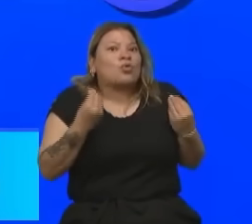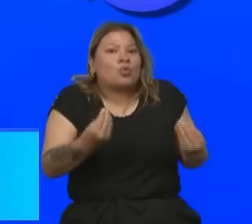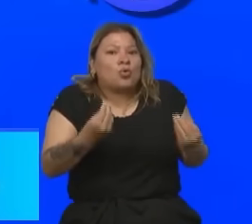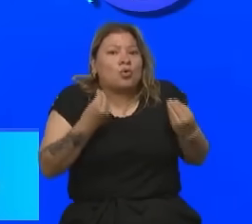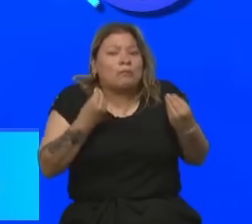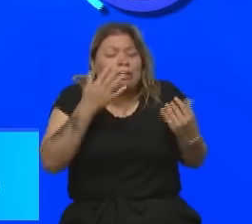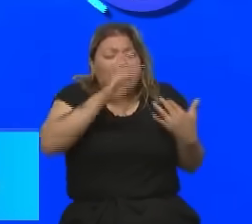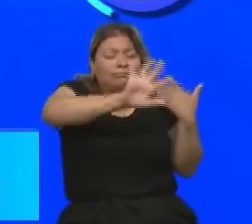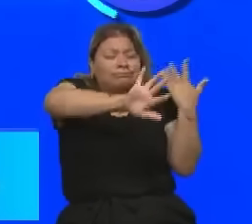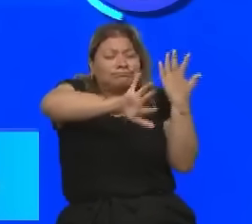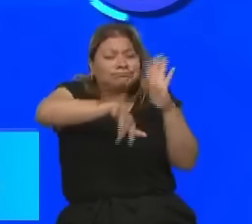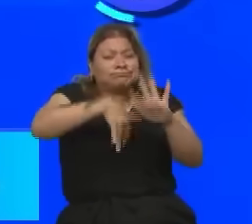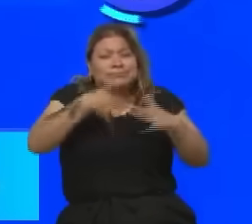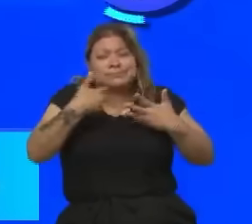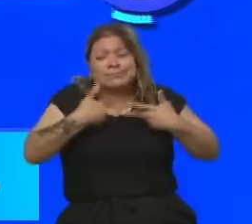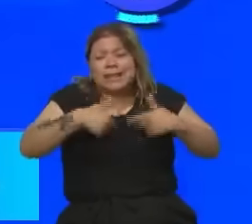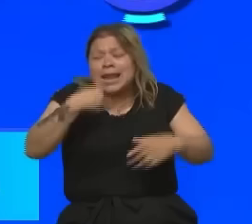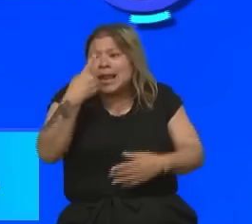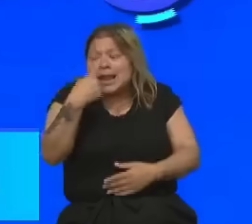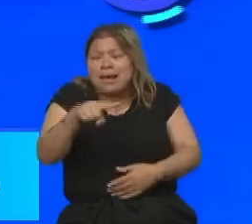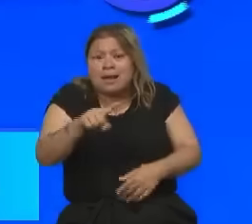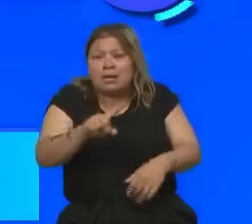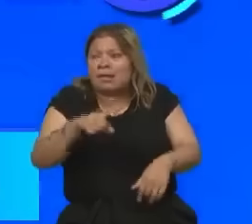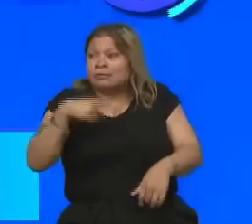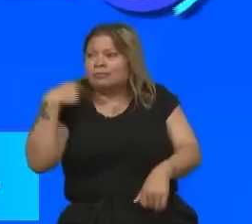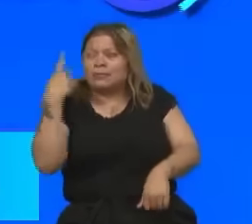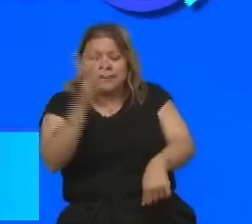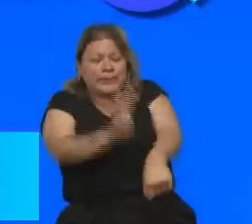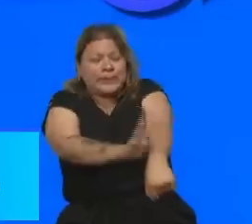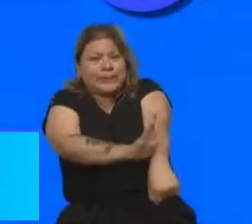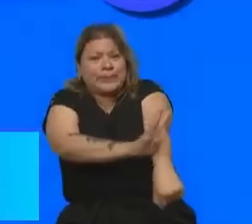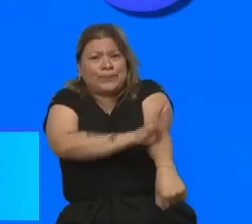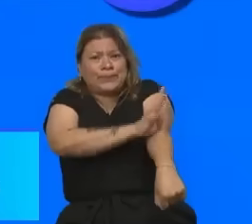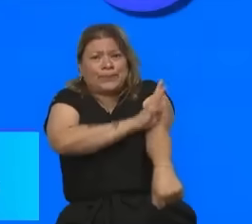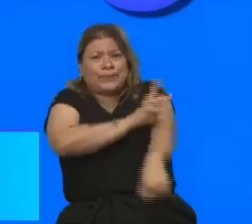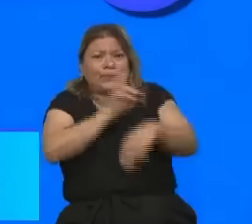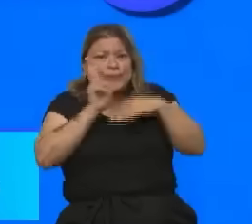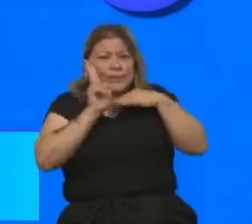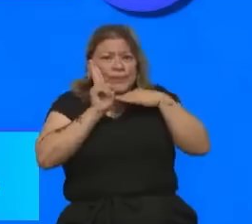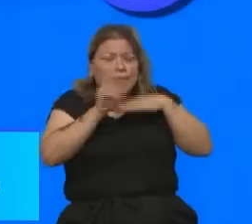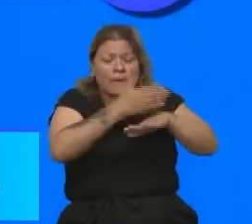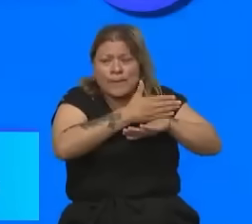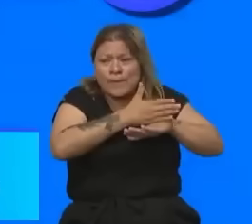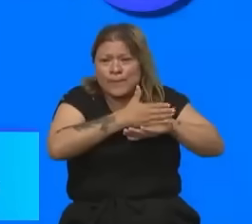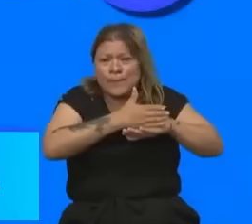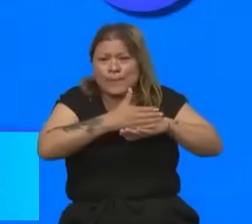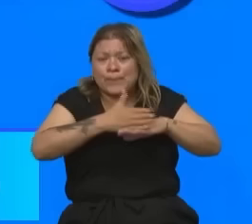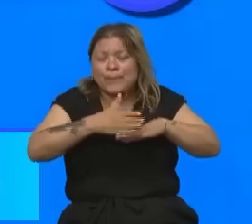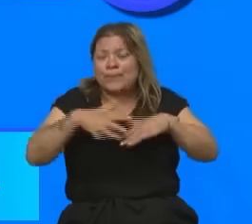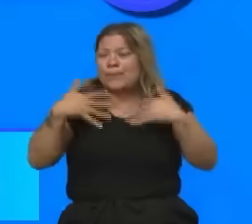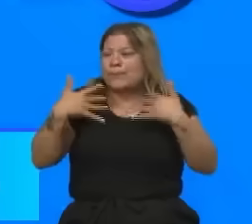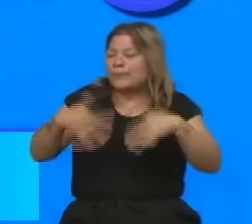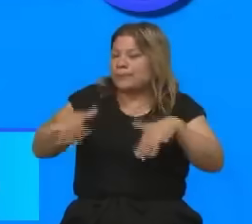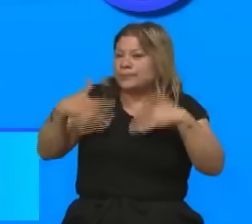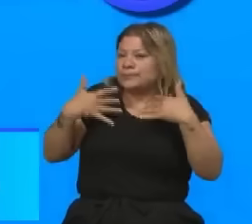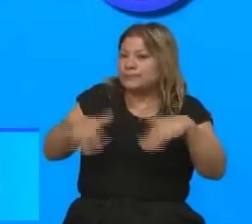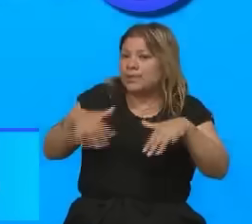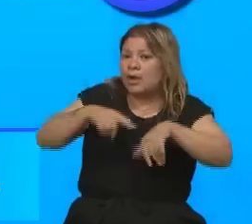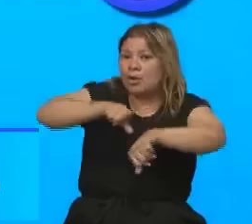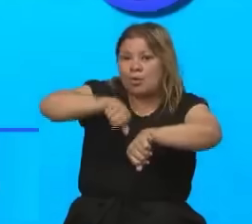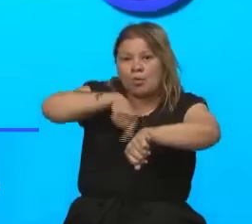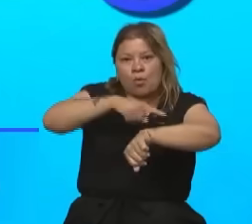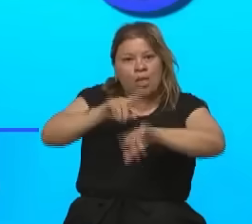que es verdaderamente extraordinario? Se nos pone la piel de gallina al repasar las imágenes nada más. A ver, fueron